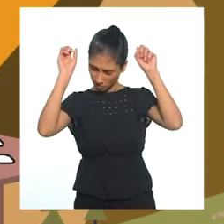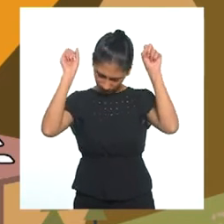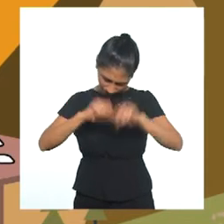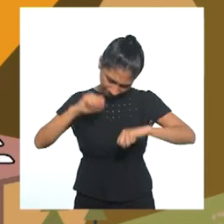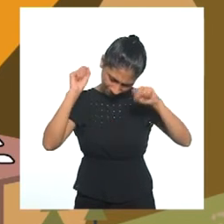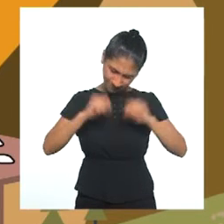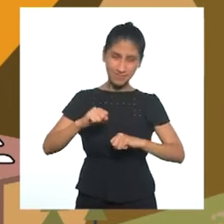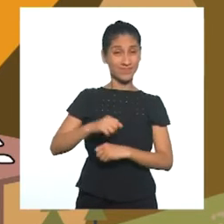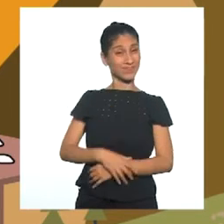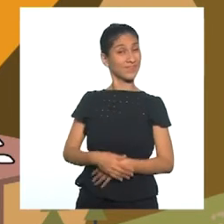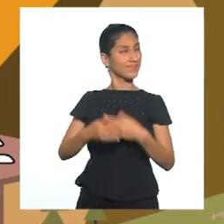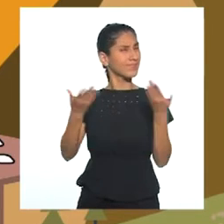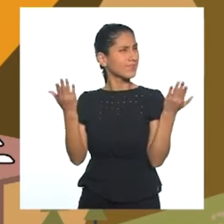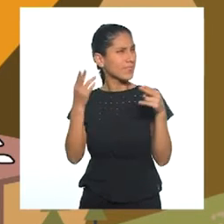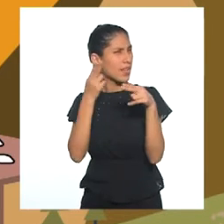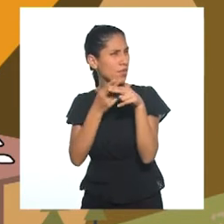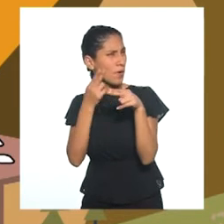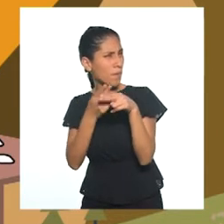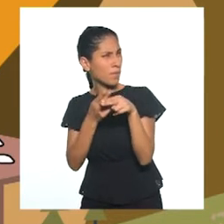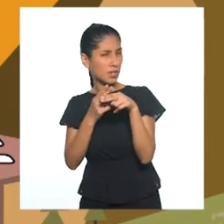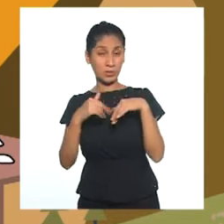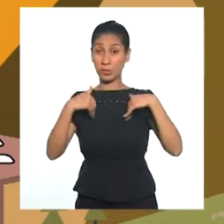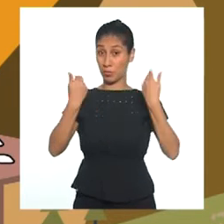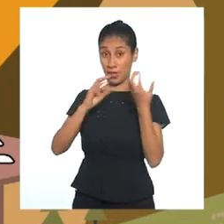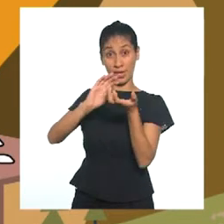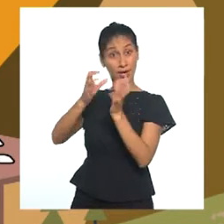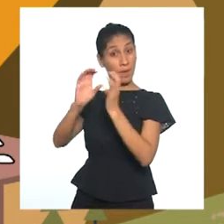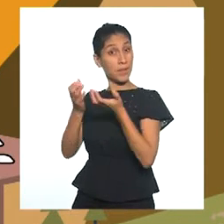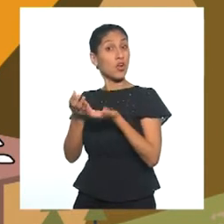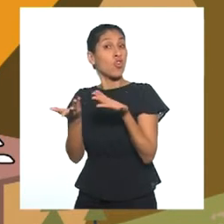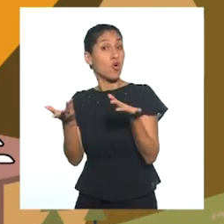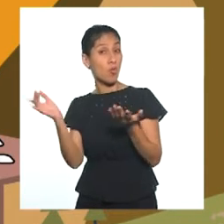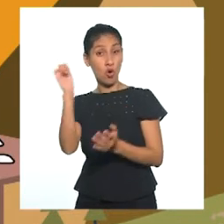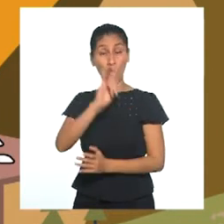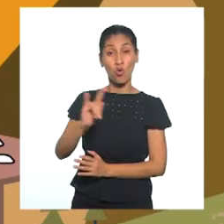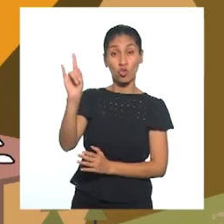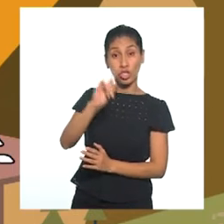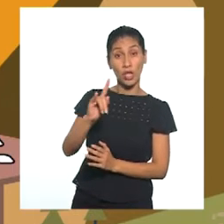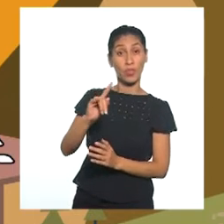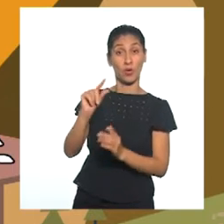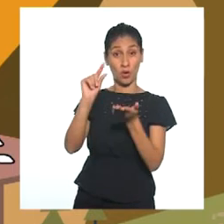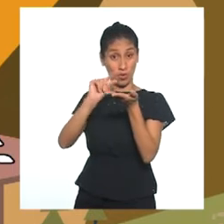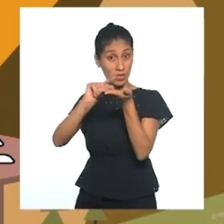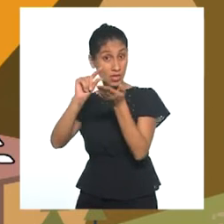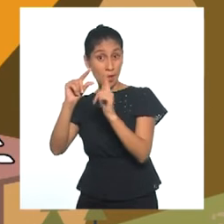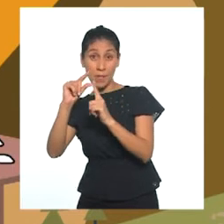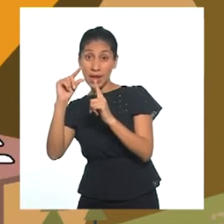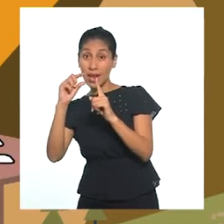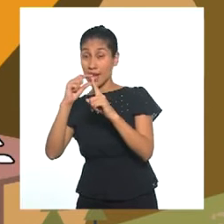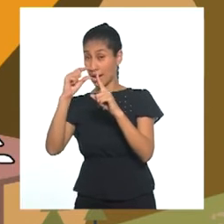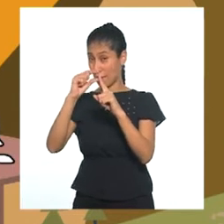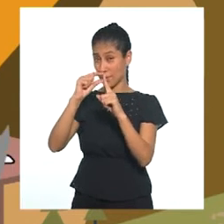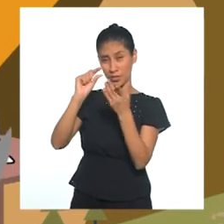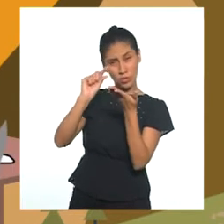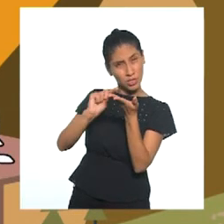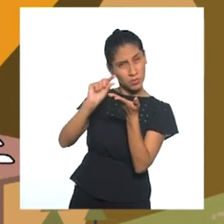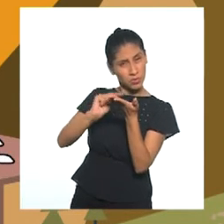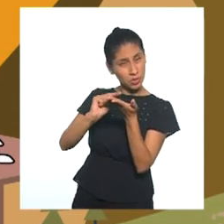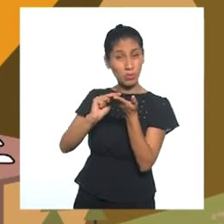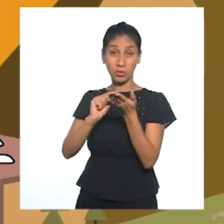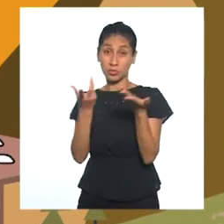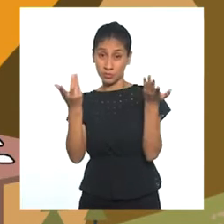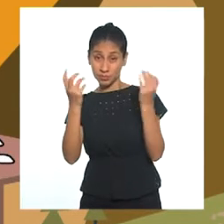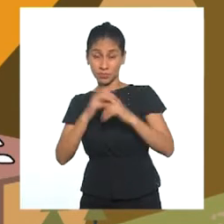¡Así es! El nombre se puede modificar usando diminutivos, recortes o